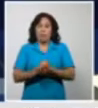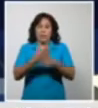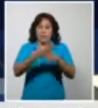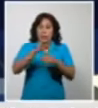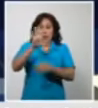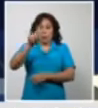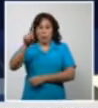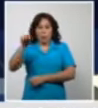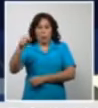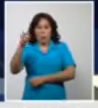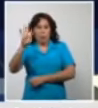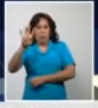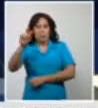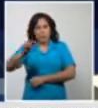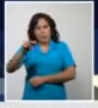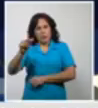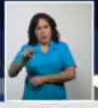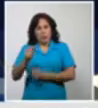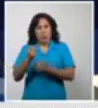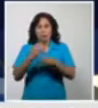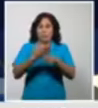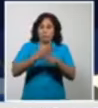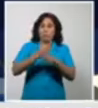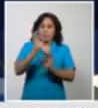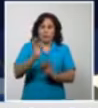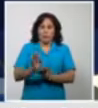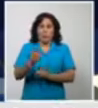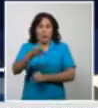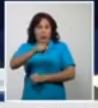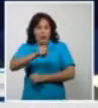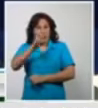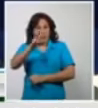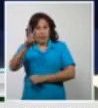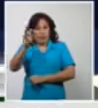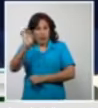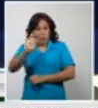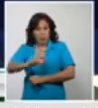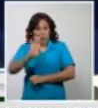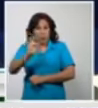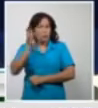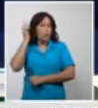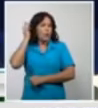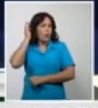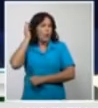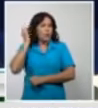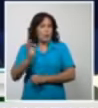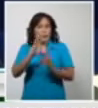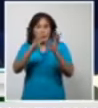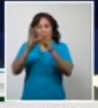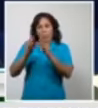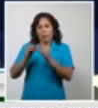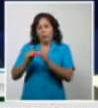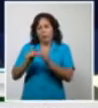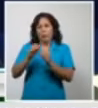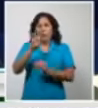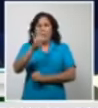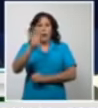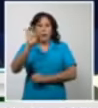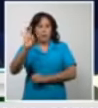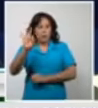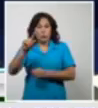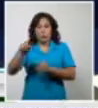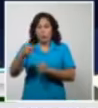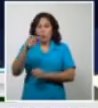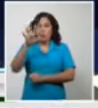Ayer, de los 12, 4, el 33% son femeninas, y en el acumulado el